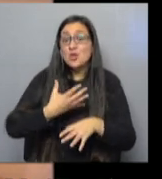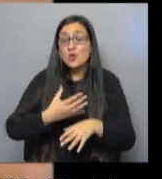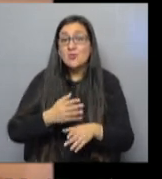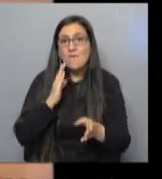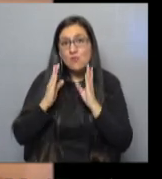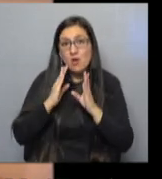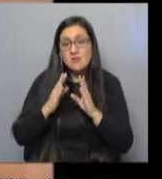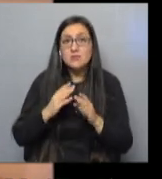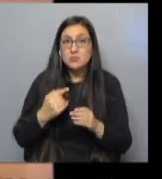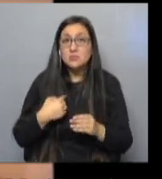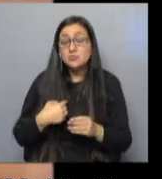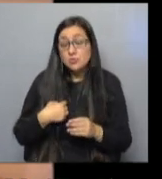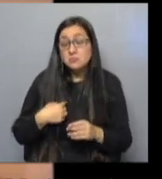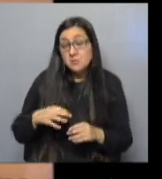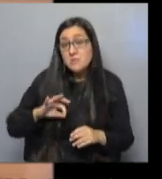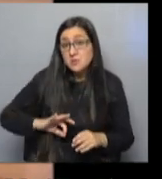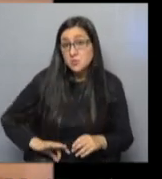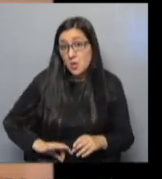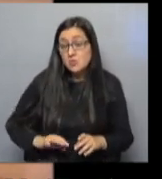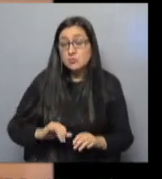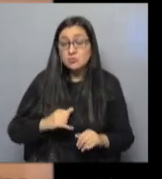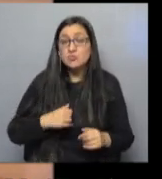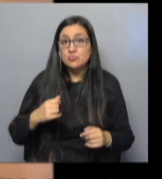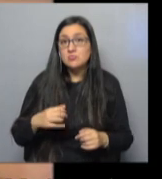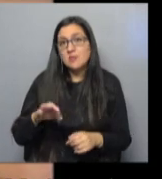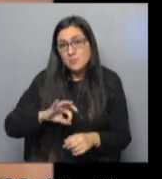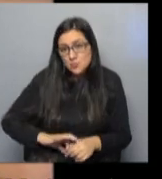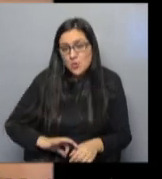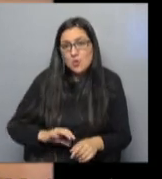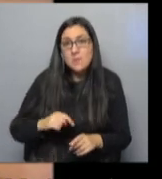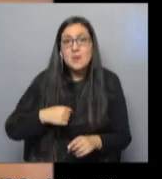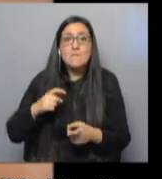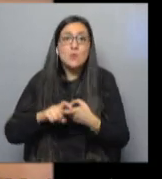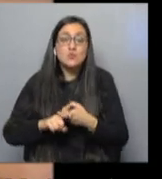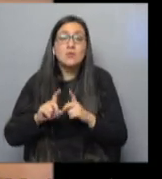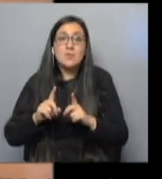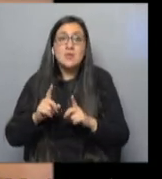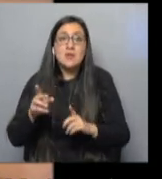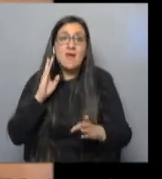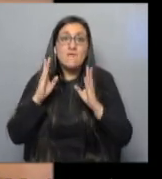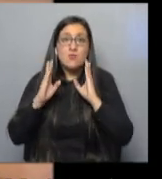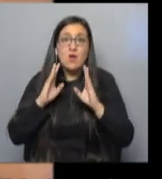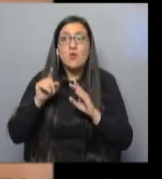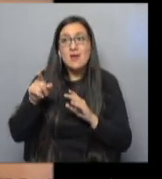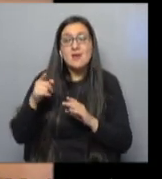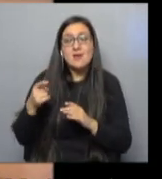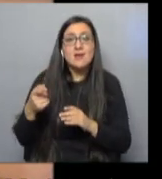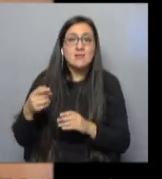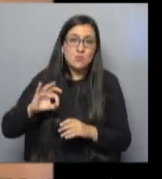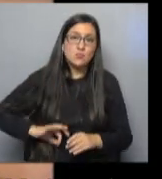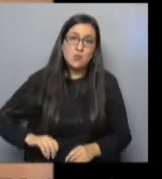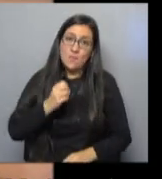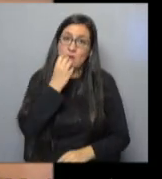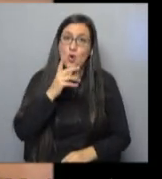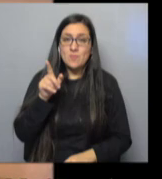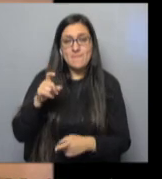ganaba algo no mucho estaba casada y mi marido que también era abogado era el que ganaba madre ganaba muy poco